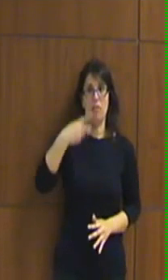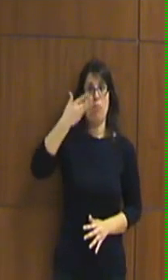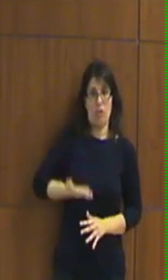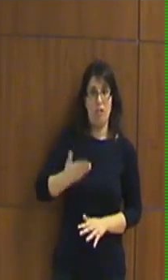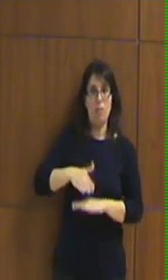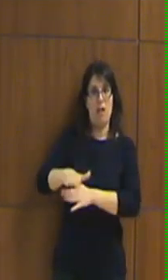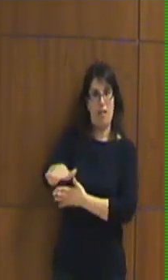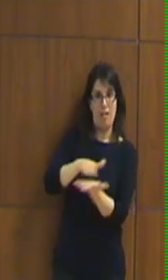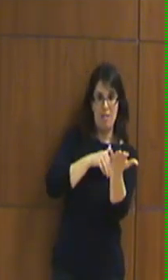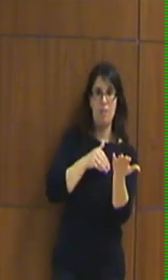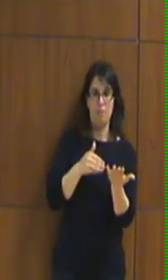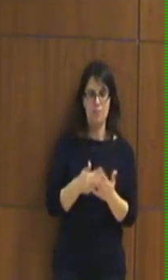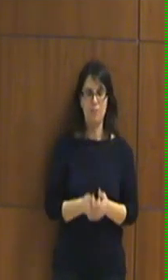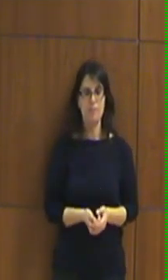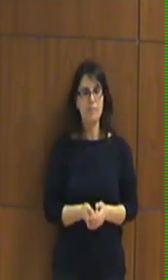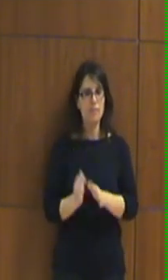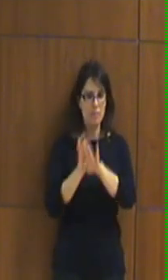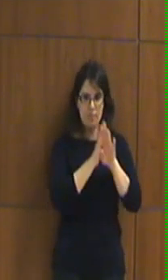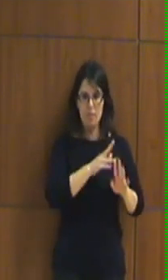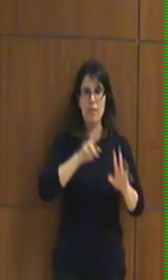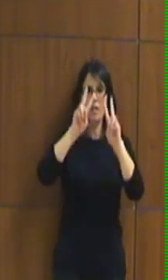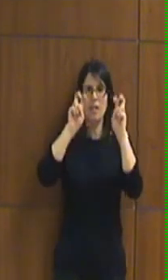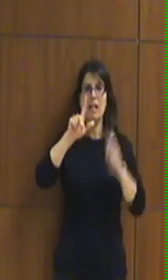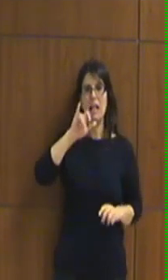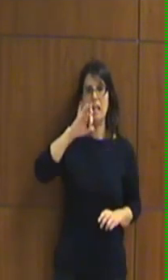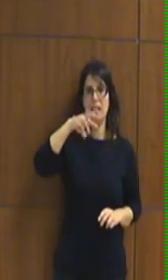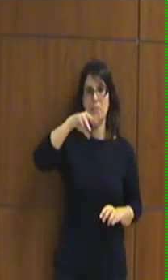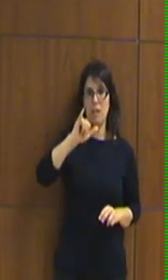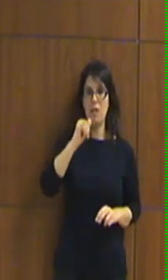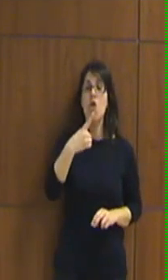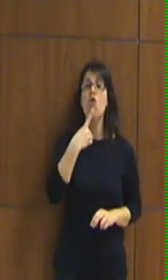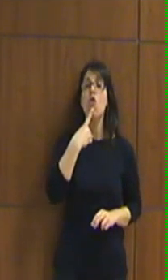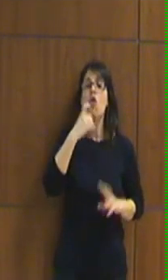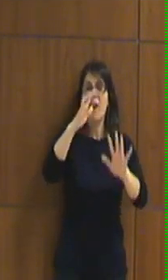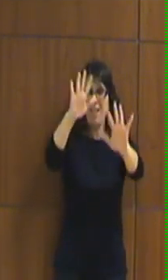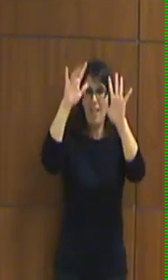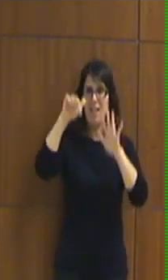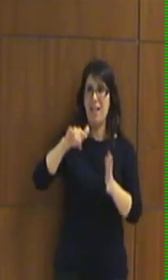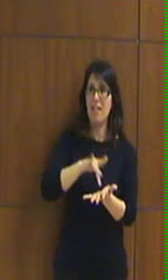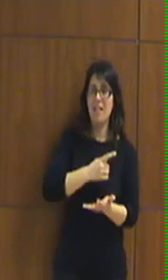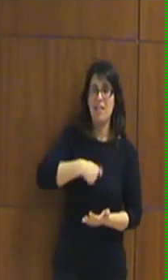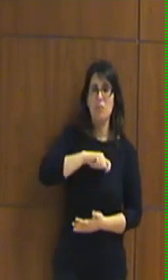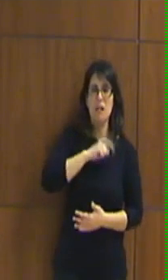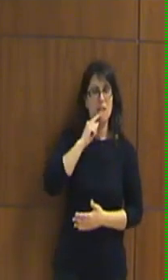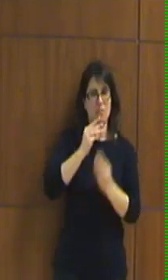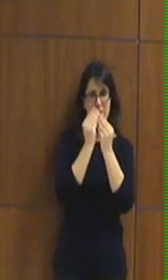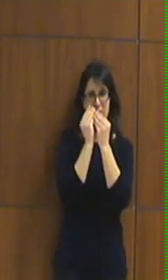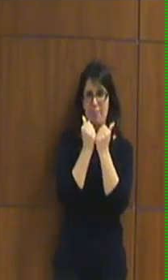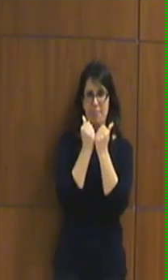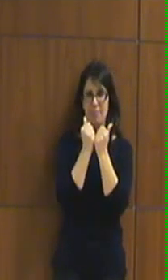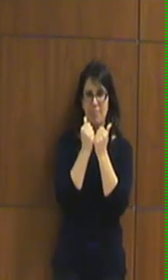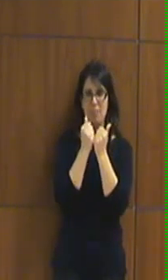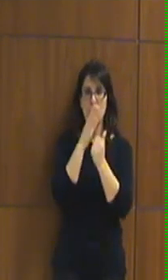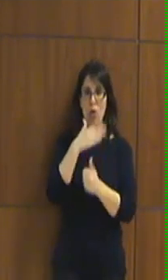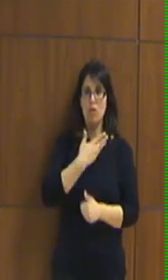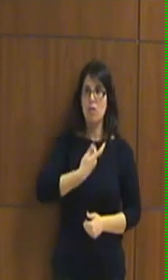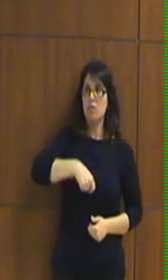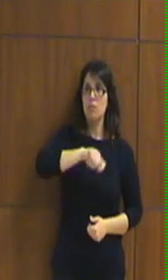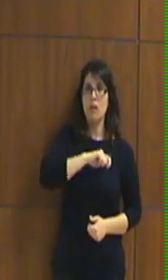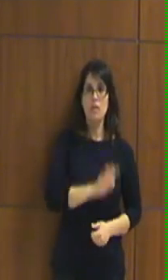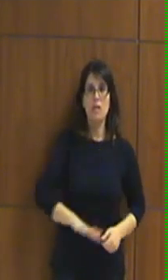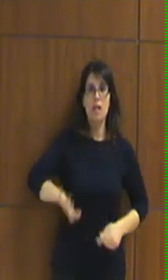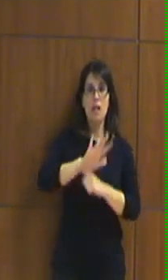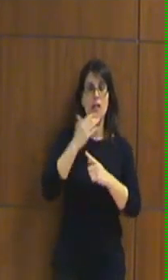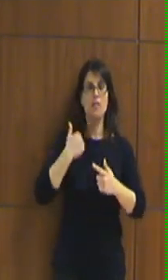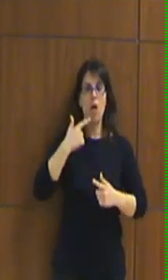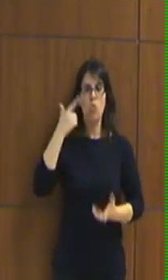En cuanto a la LISMI, ojalá en este país un día desaparezca, que es lo mejor que le puede pasar a un país que llega a la madurez total de justicia social.